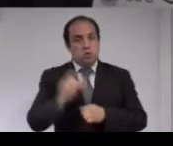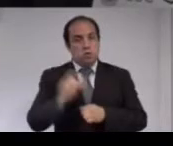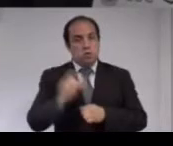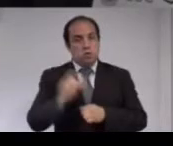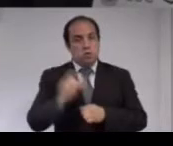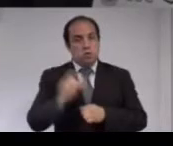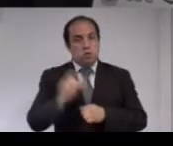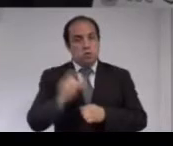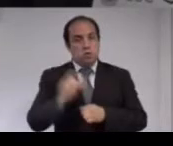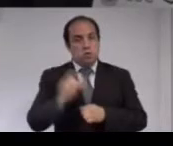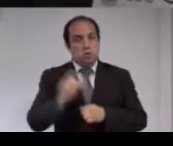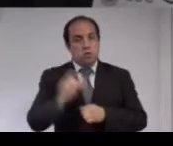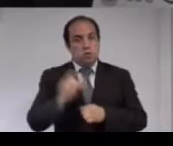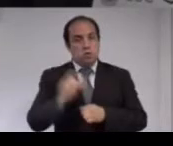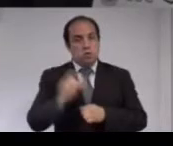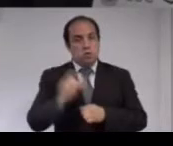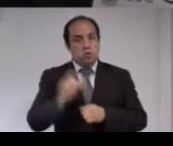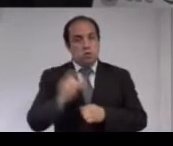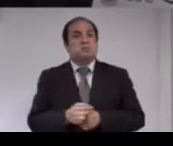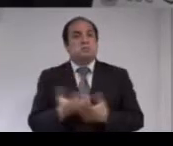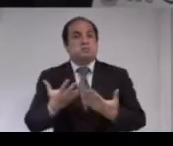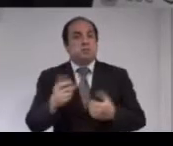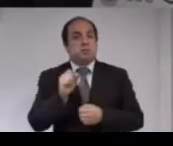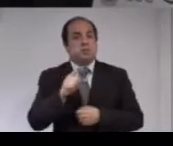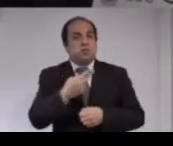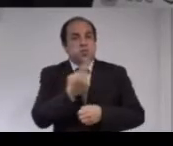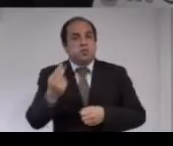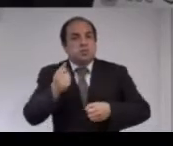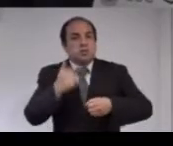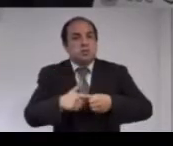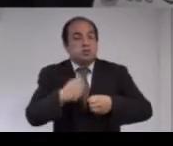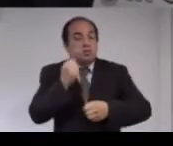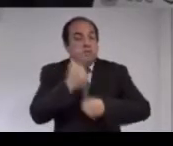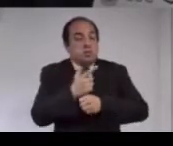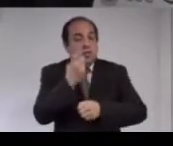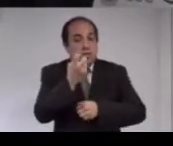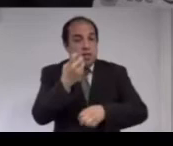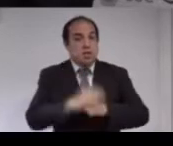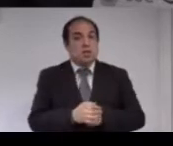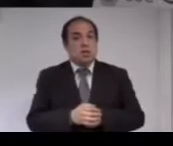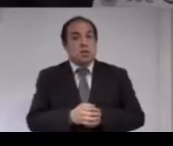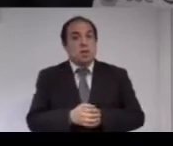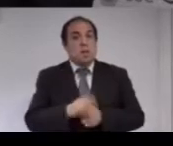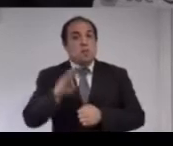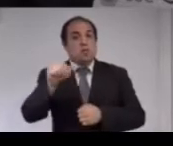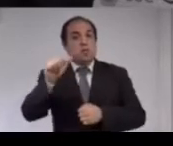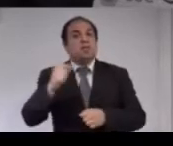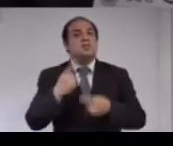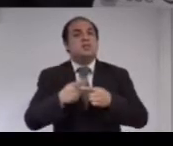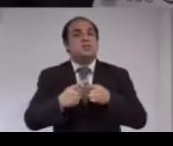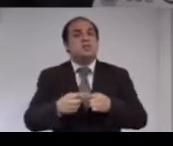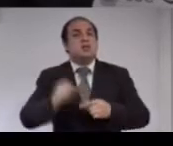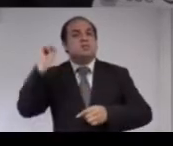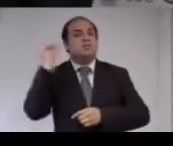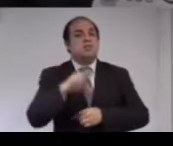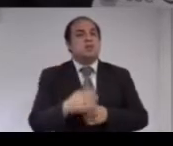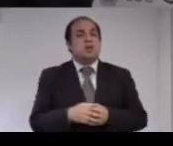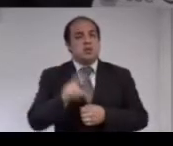las identificó así. Entonces, no sé si tengan ustedes detectado también la presencia de estas bombas y quiénes pudieron haberlas lanzado si no fueron los